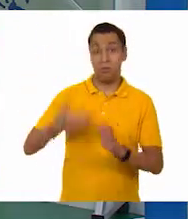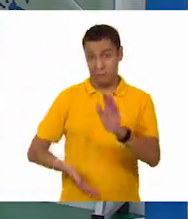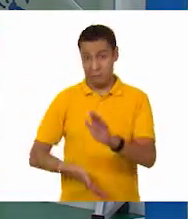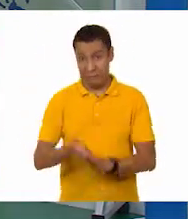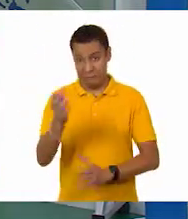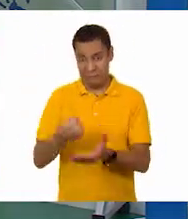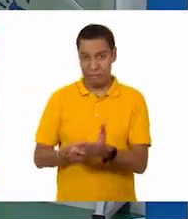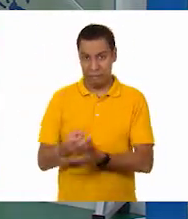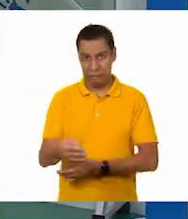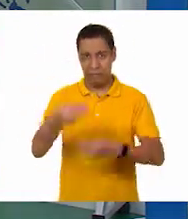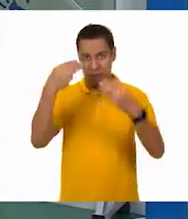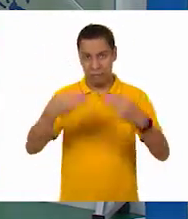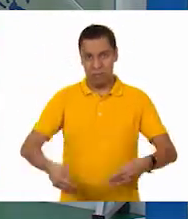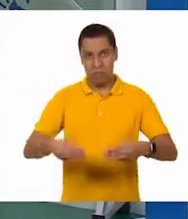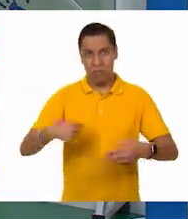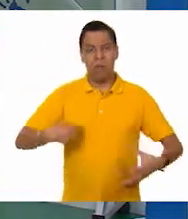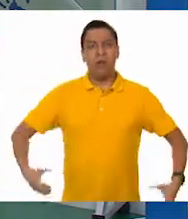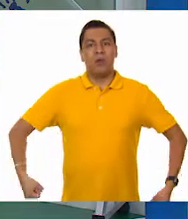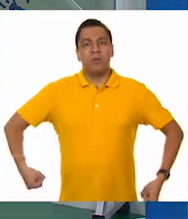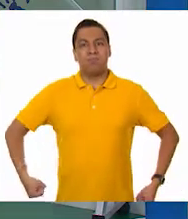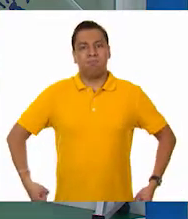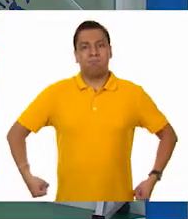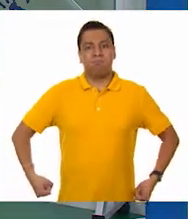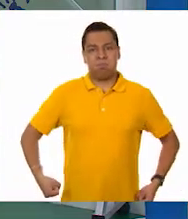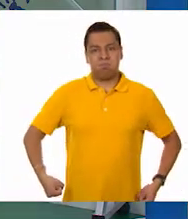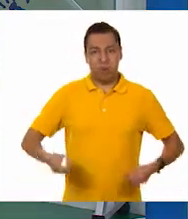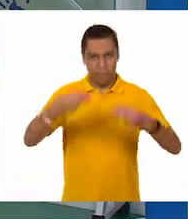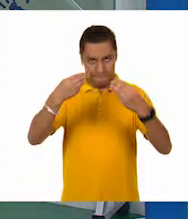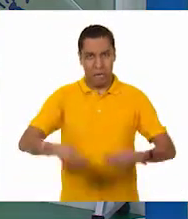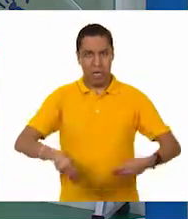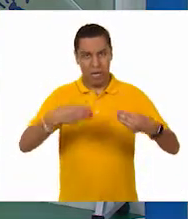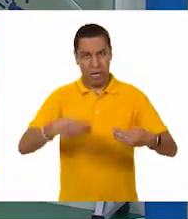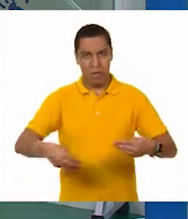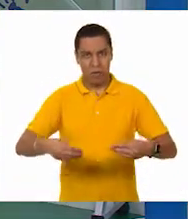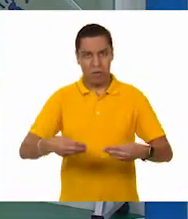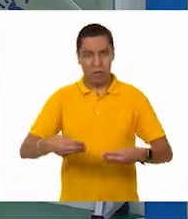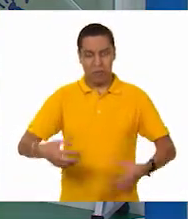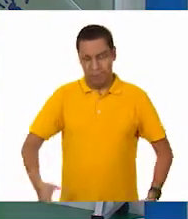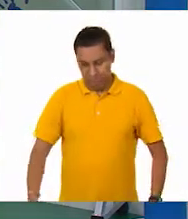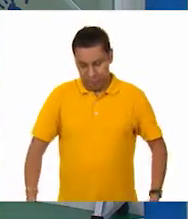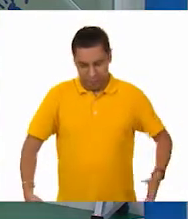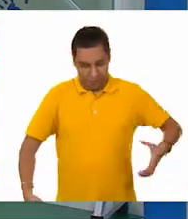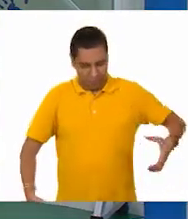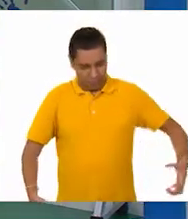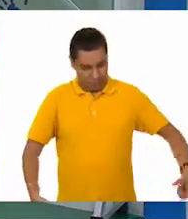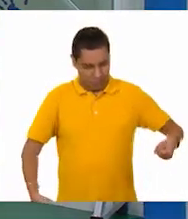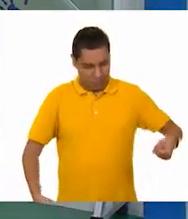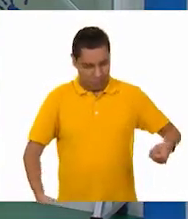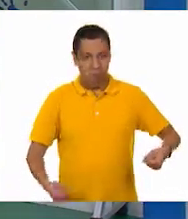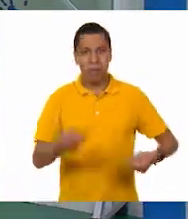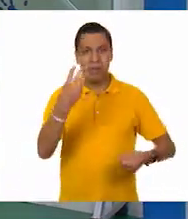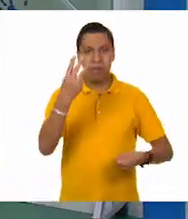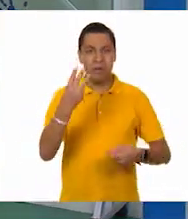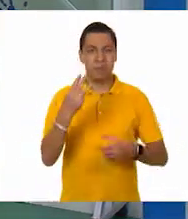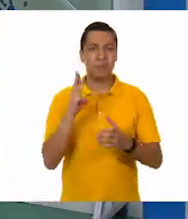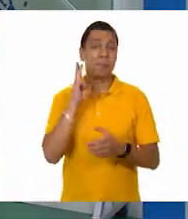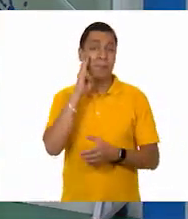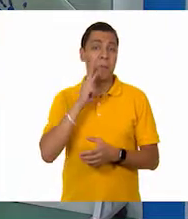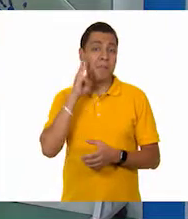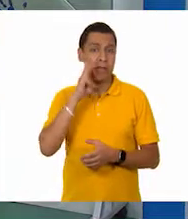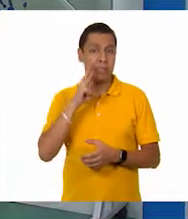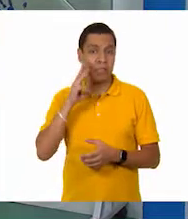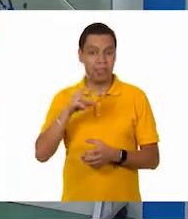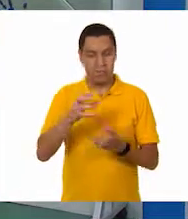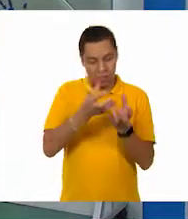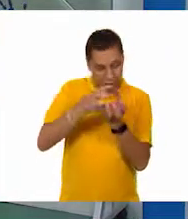yo le ayudaba a mi mamá a cargar las bolsas. Y siempre me decía, o me daba a elegir cuál quería. Me había una bolsa de tres manzanas y una bolsa que tenía una